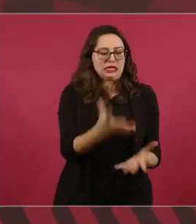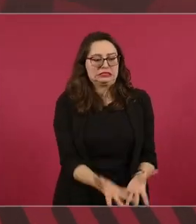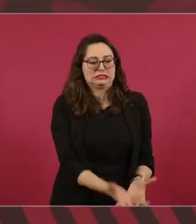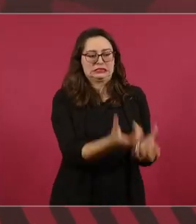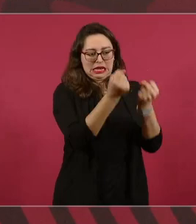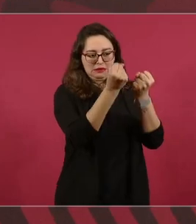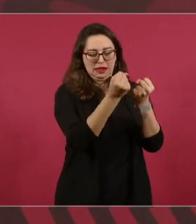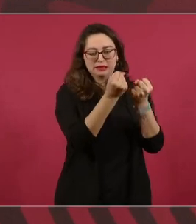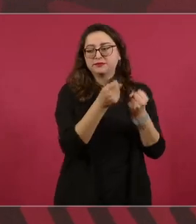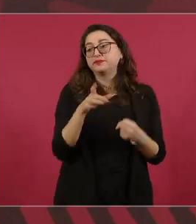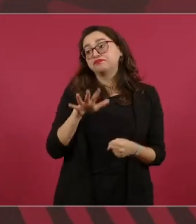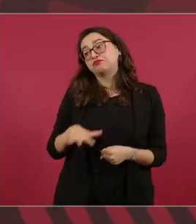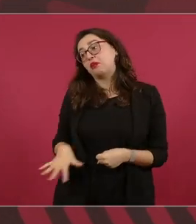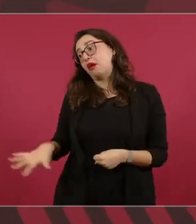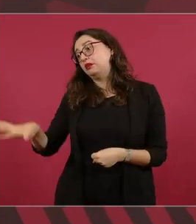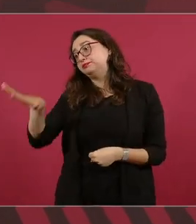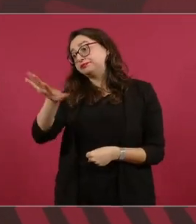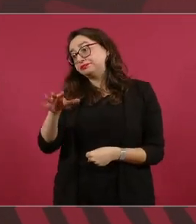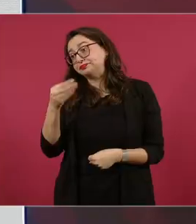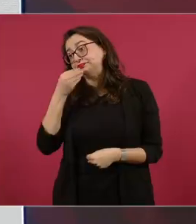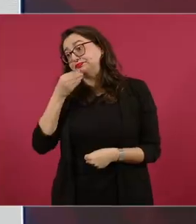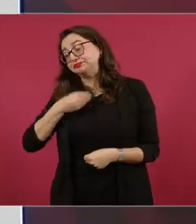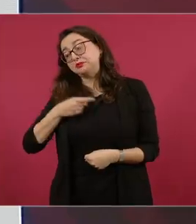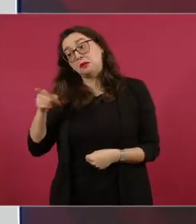y dejarnos una deuda de